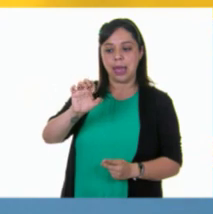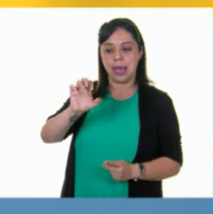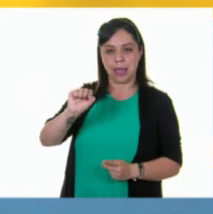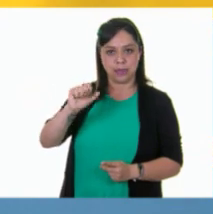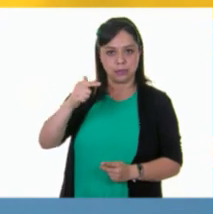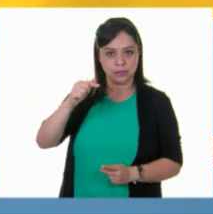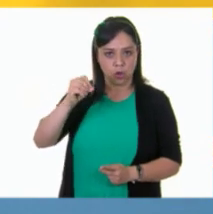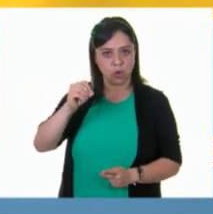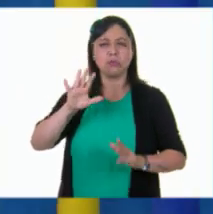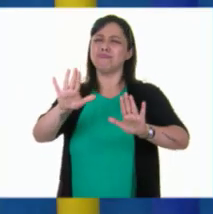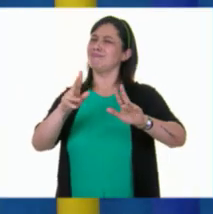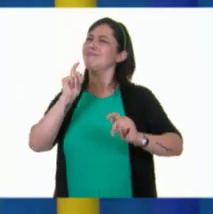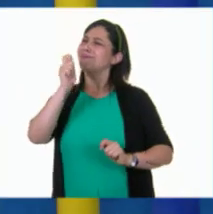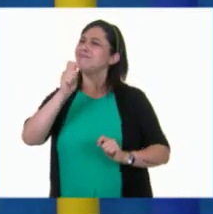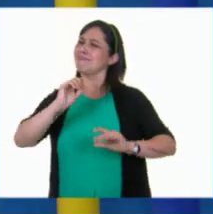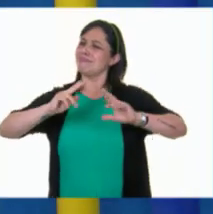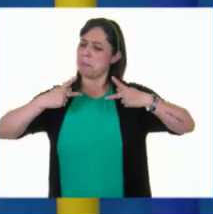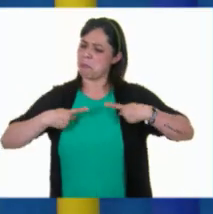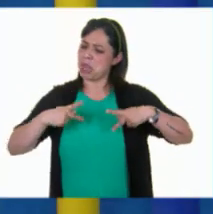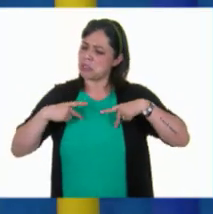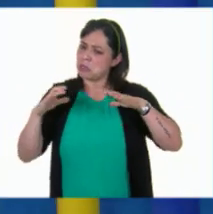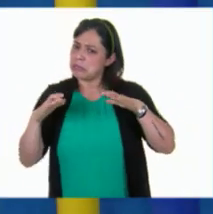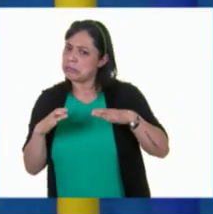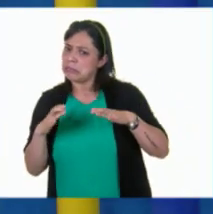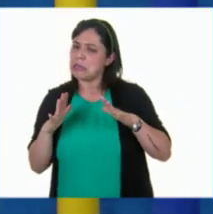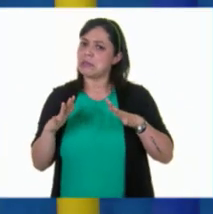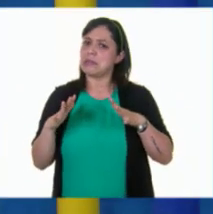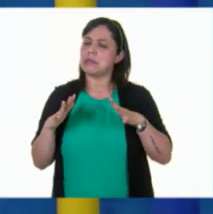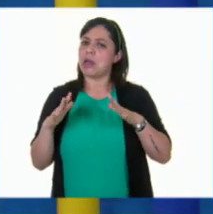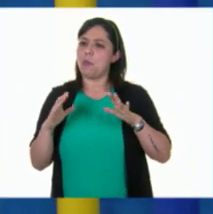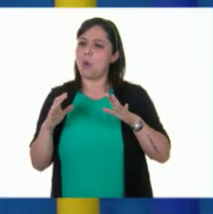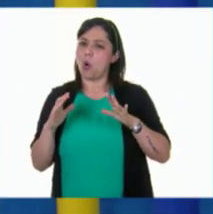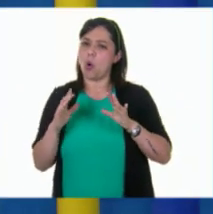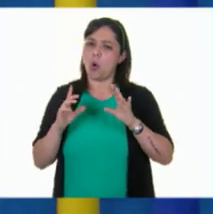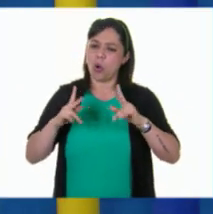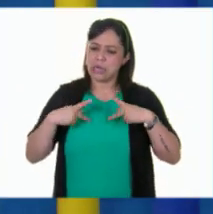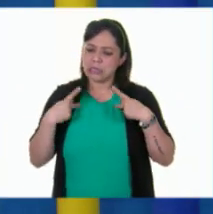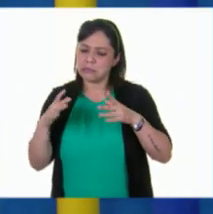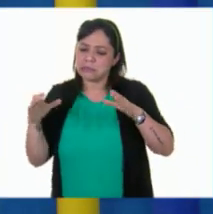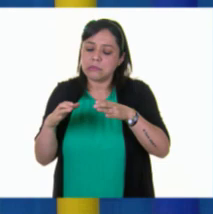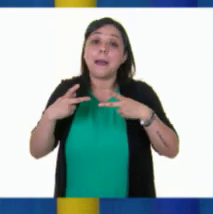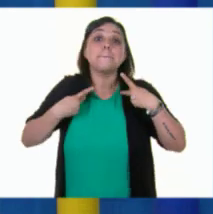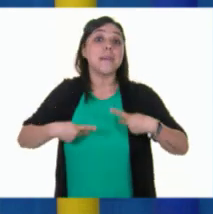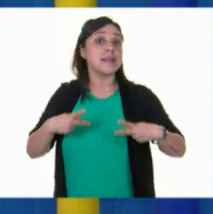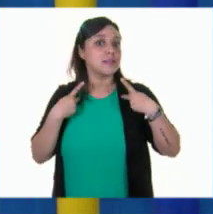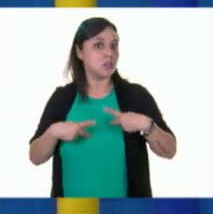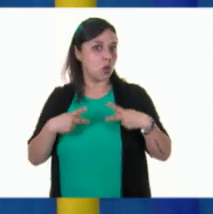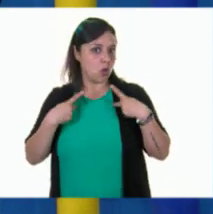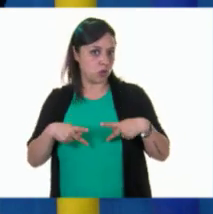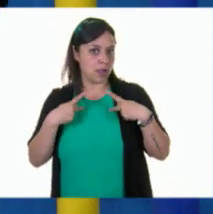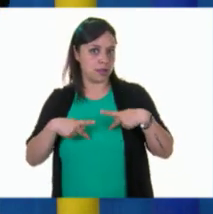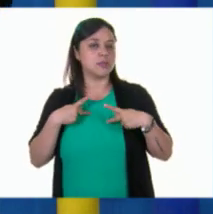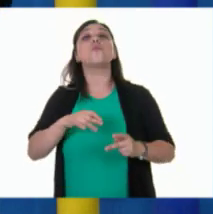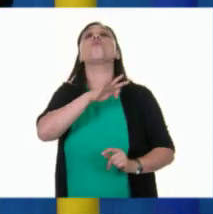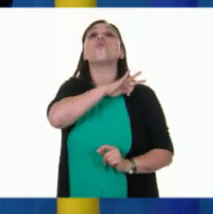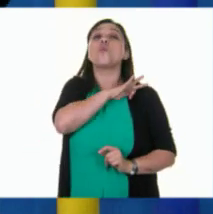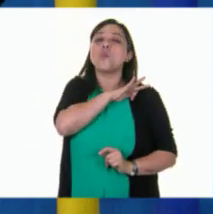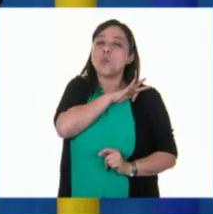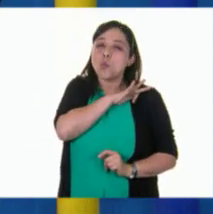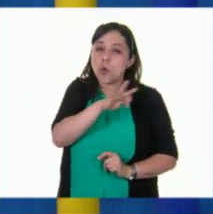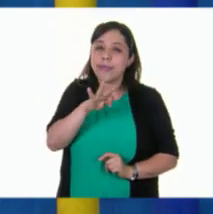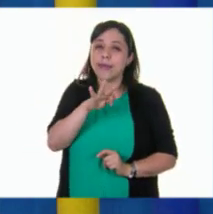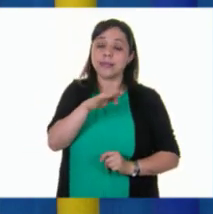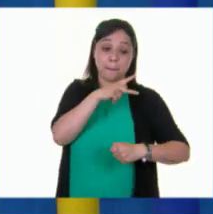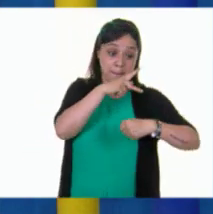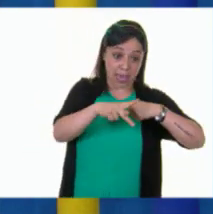vulnerable? Excelente pregunta. Una población vulnerable es un conjunto de personas que pueden ser afectadas por un